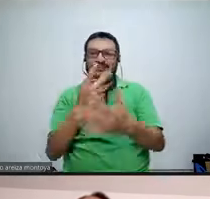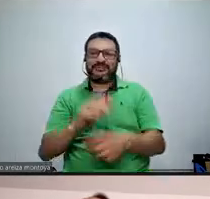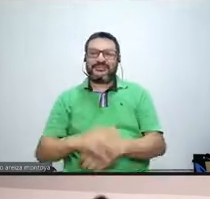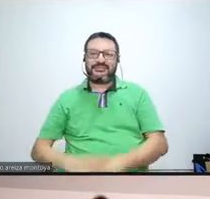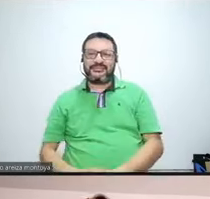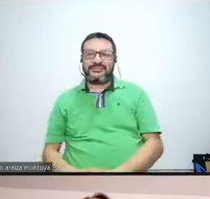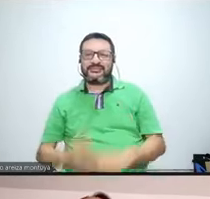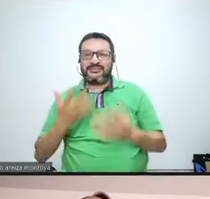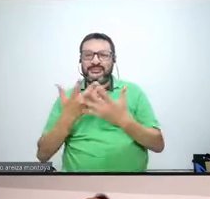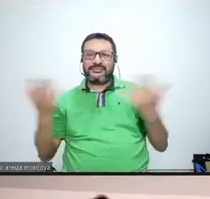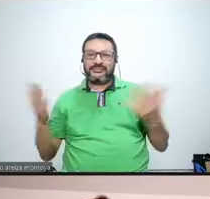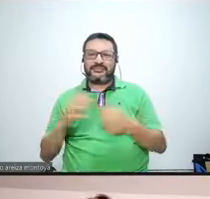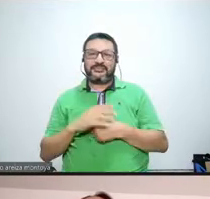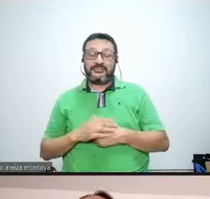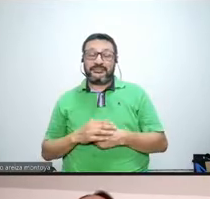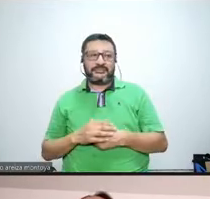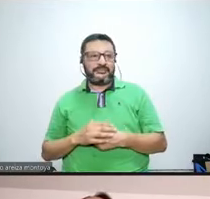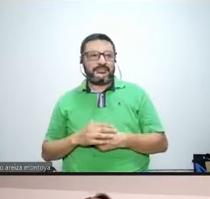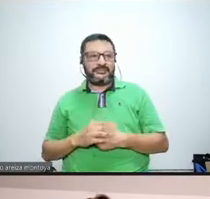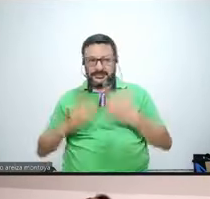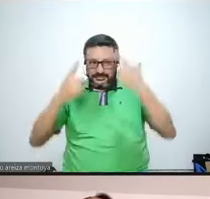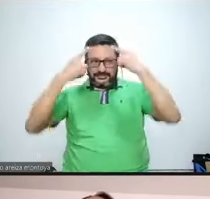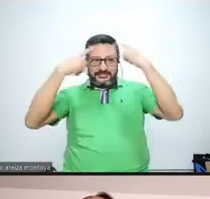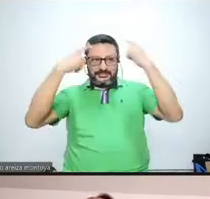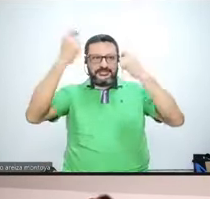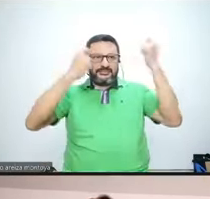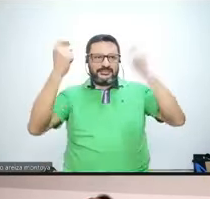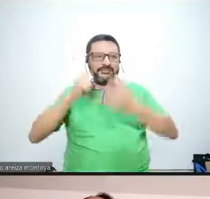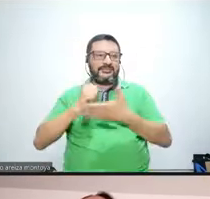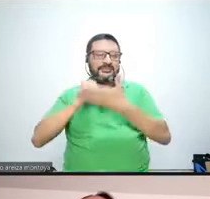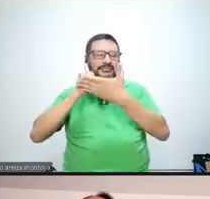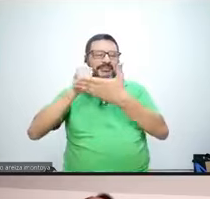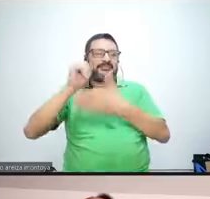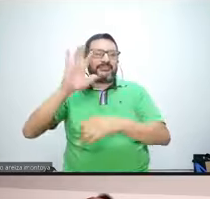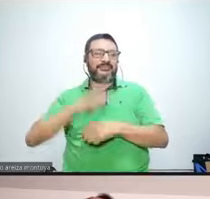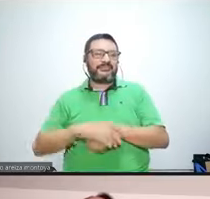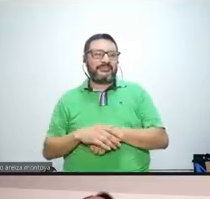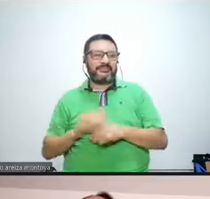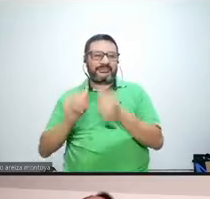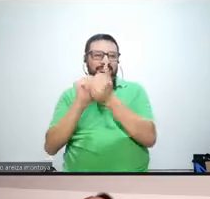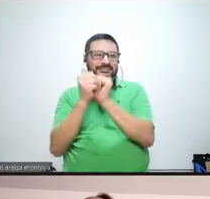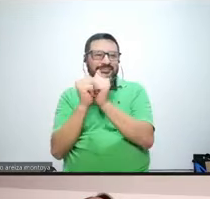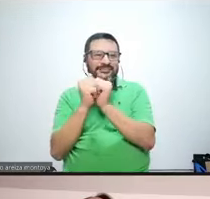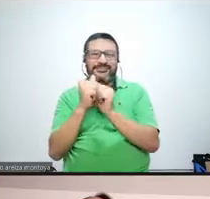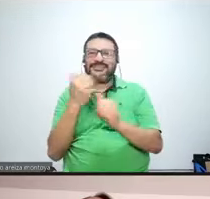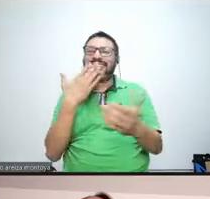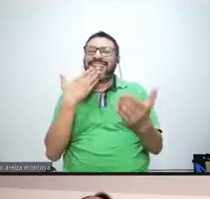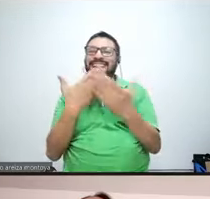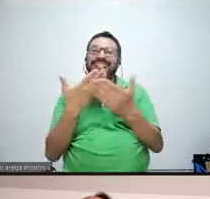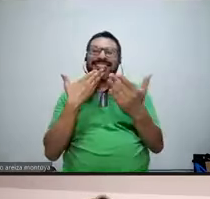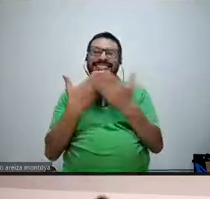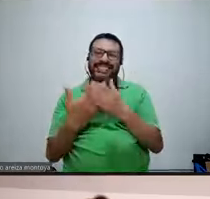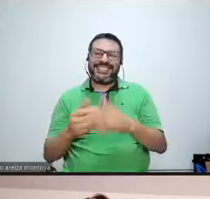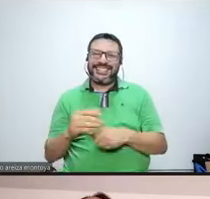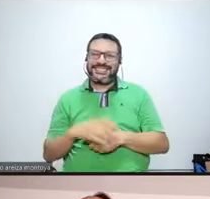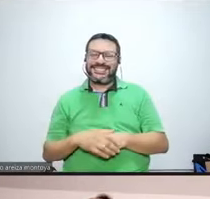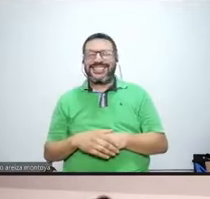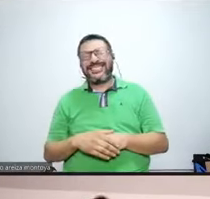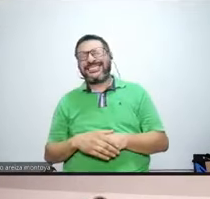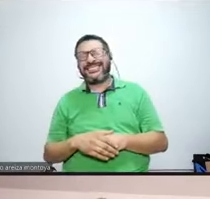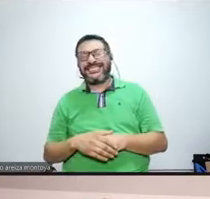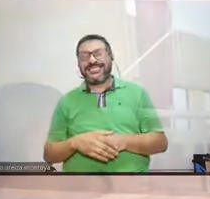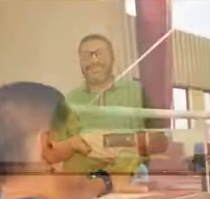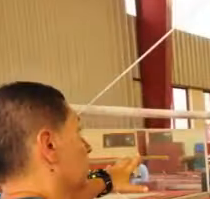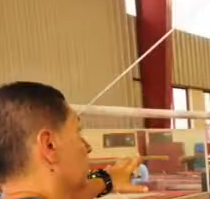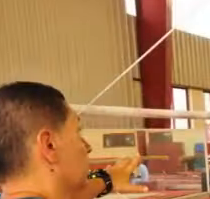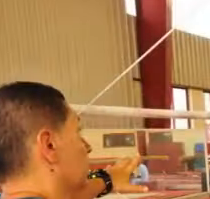requiere elementos y requiere estrategias para ayudarle a un deportista a que respire, a que se